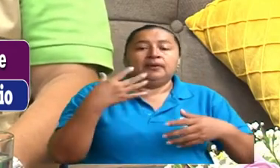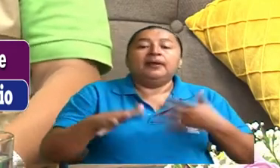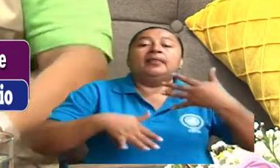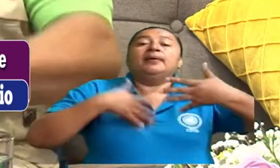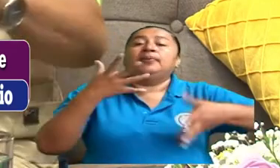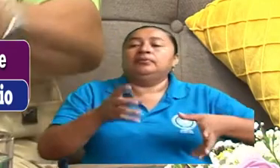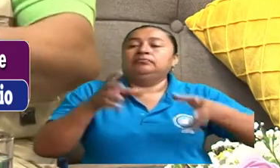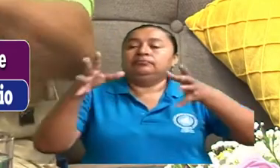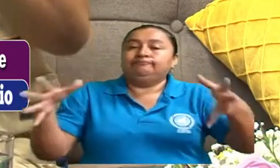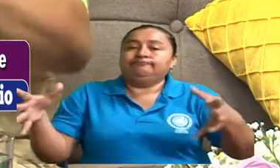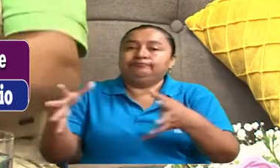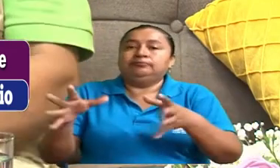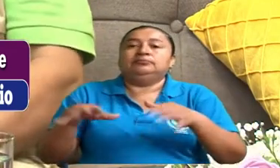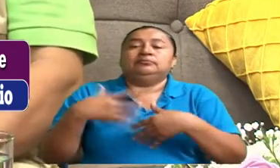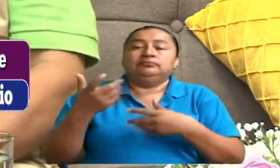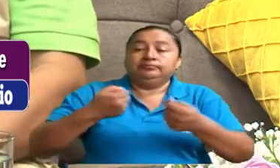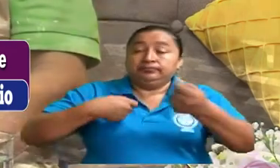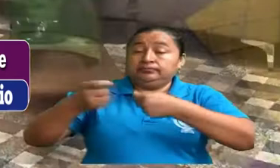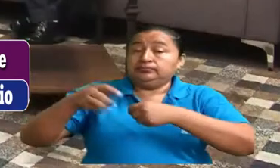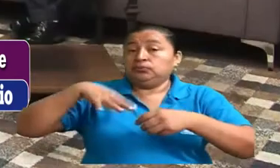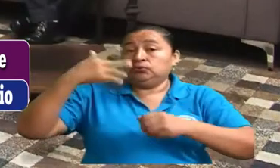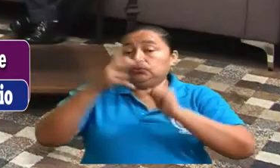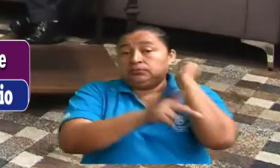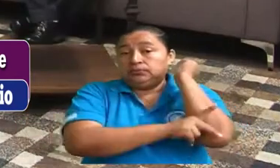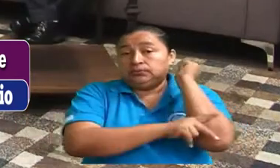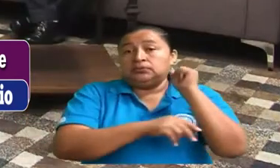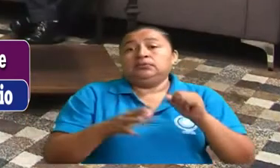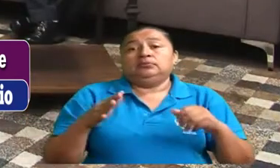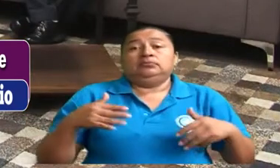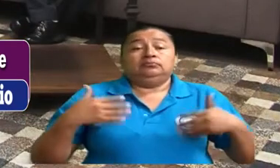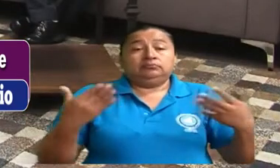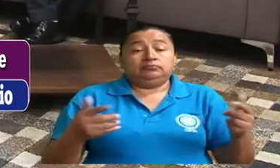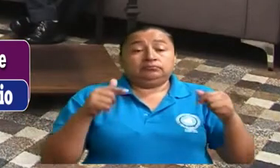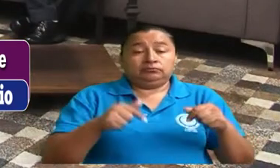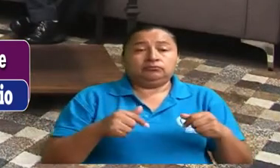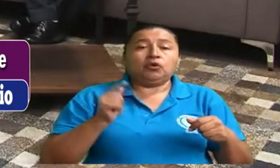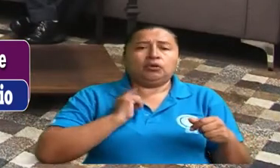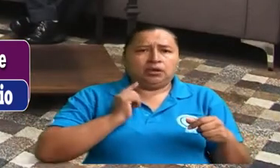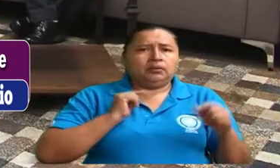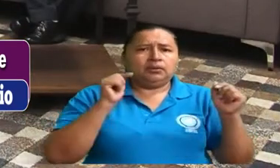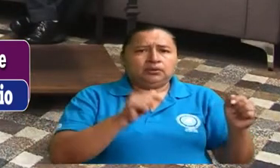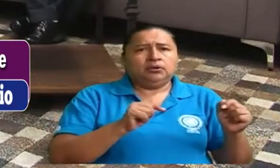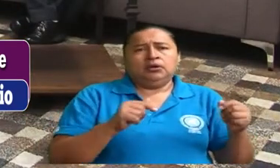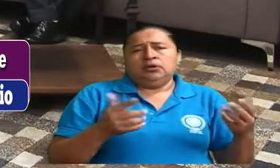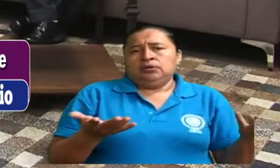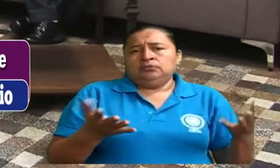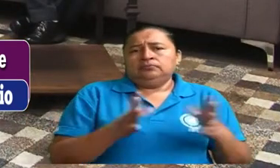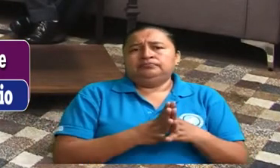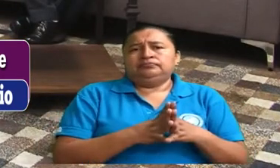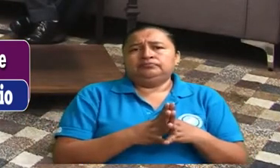transformación, pero también para la exportación. Okay. ¿Ya? Entonces, hoy contamos, ¿verdad?, con